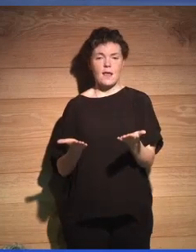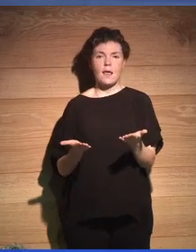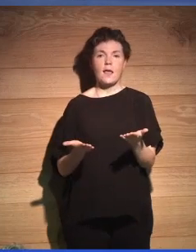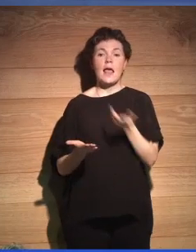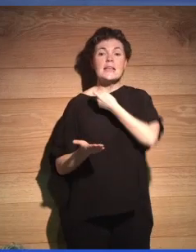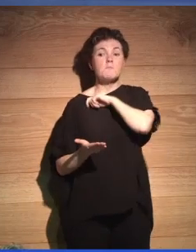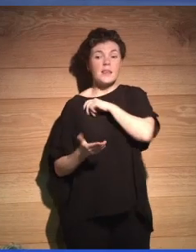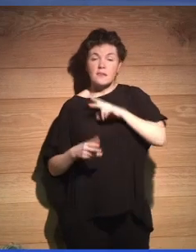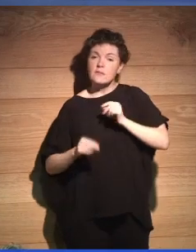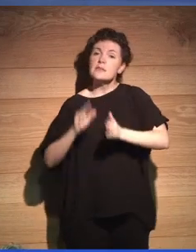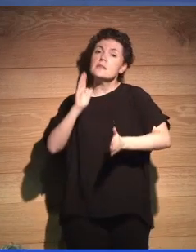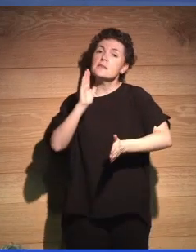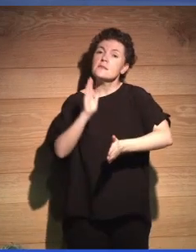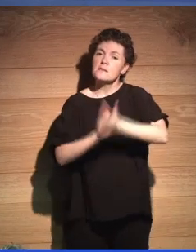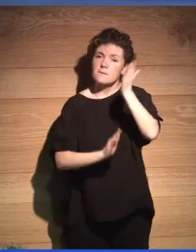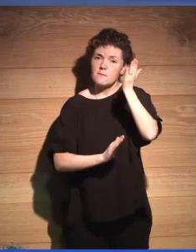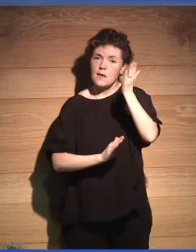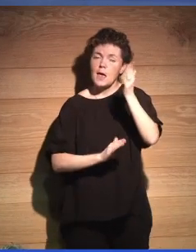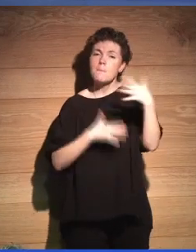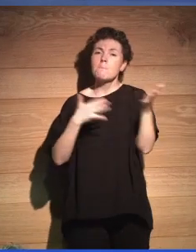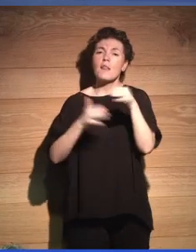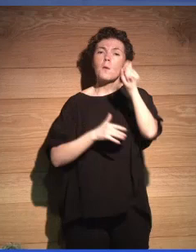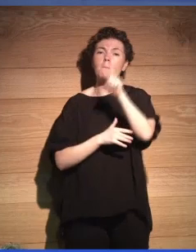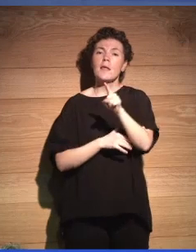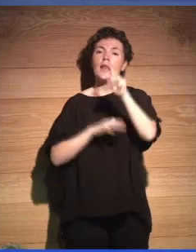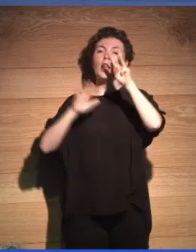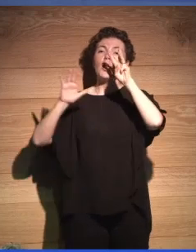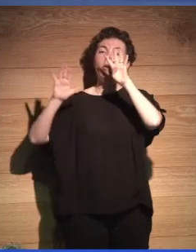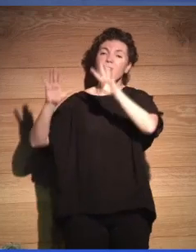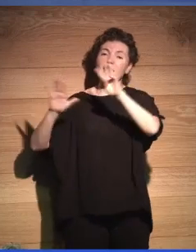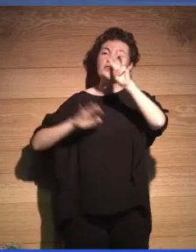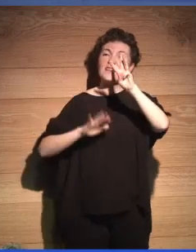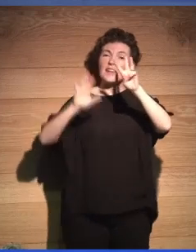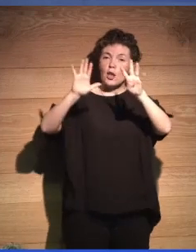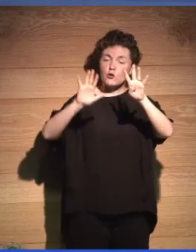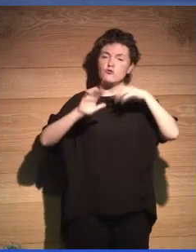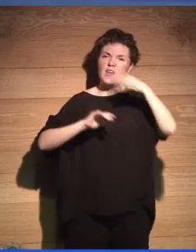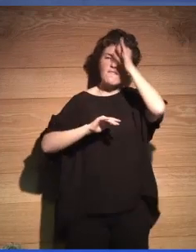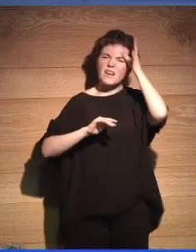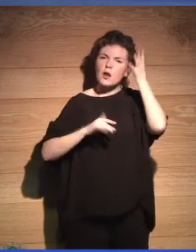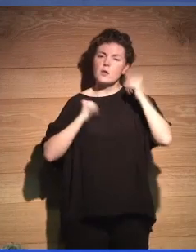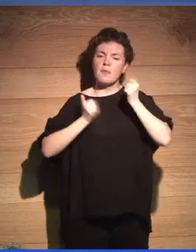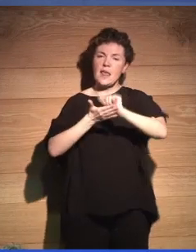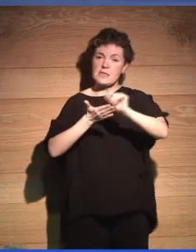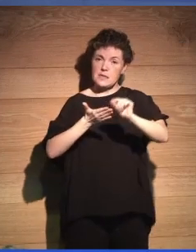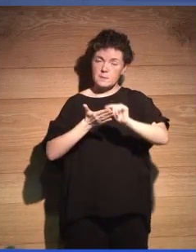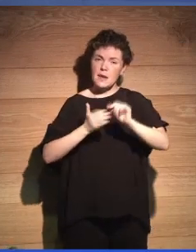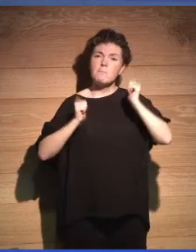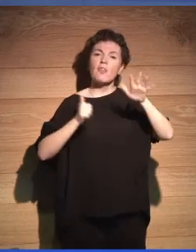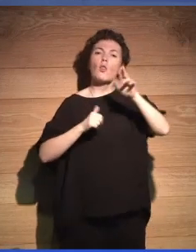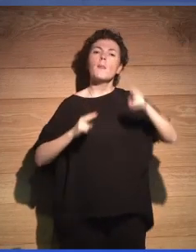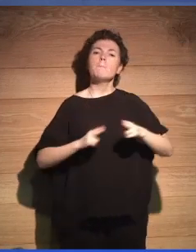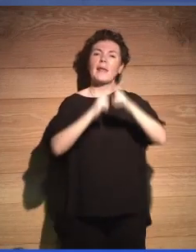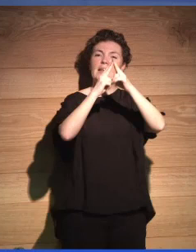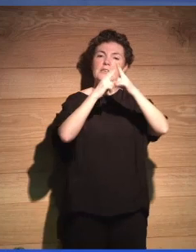salir de España. Salió en marzo de 1938, en verano, y estaba escribiendo la novela. La empezó en París